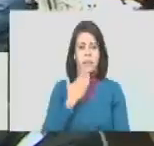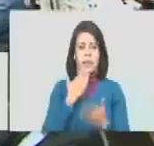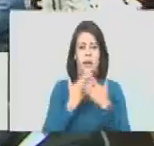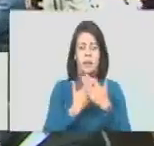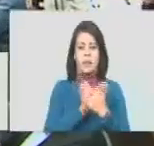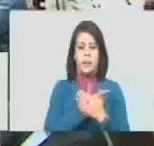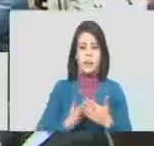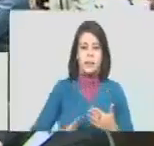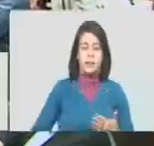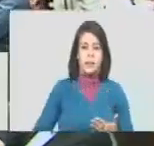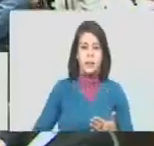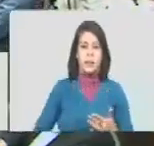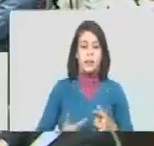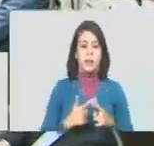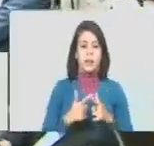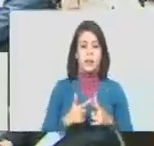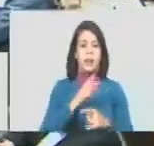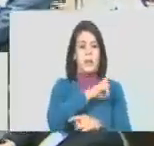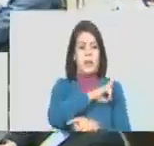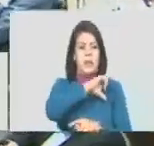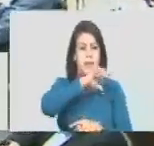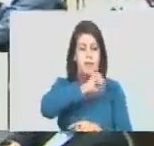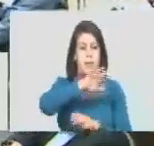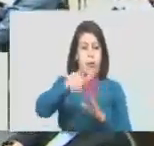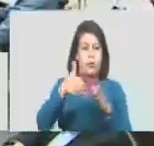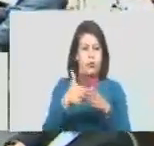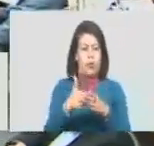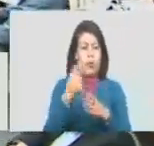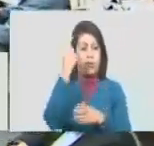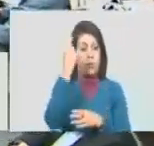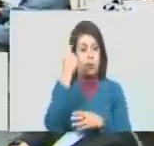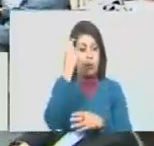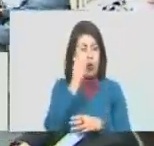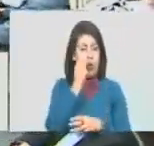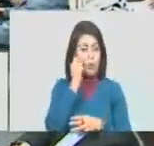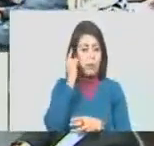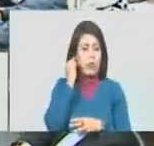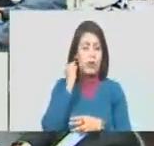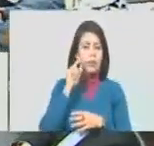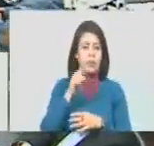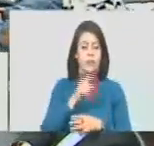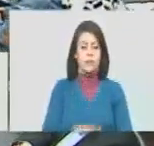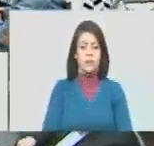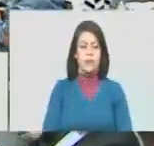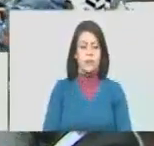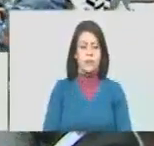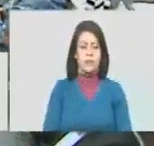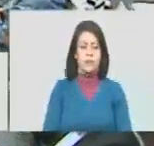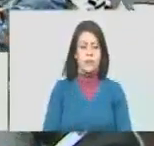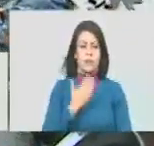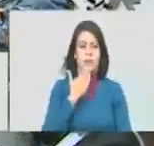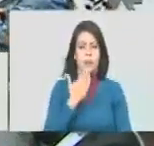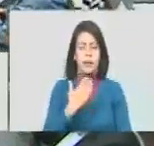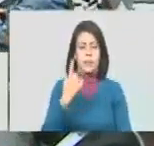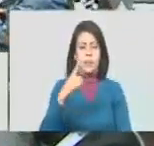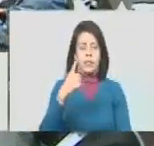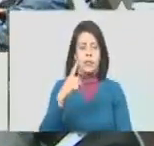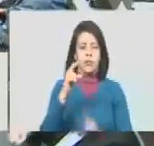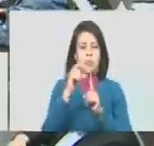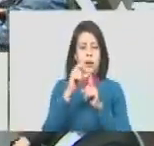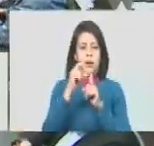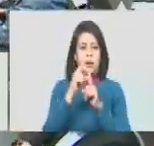Gracias, presidente, junta directiva, colegas y camaradas diputados y diputadas. He pedido este derecho de